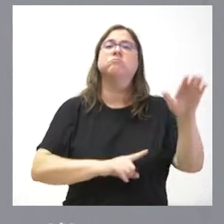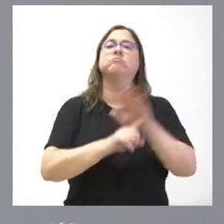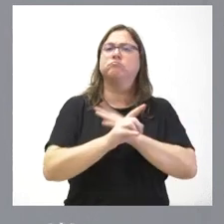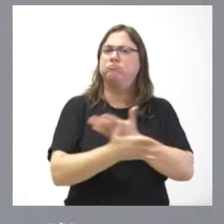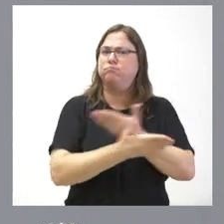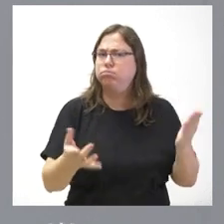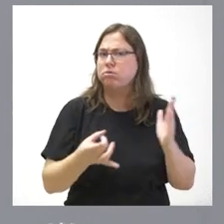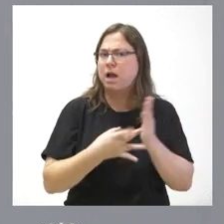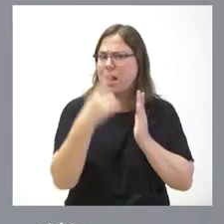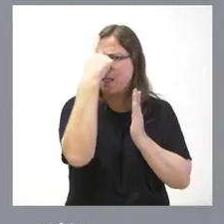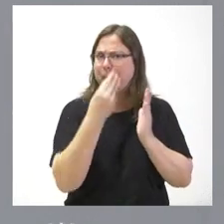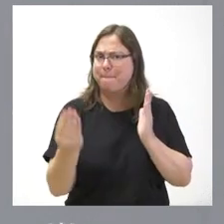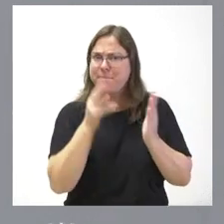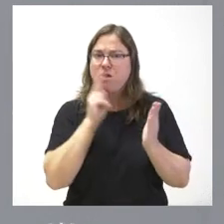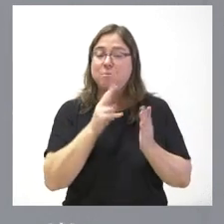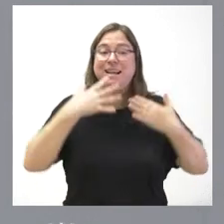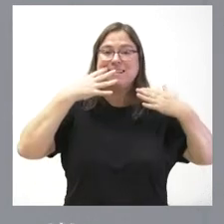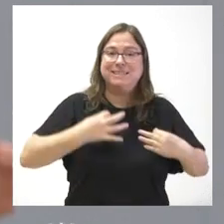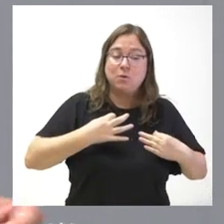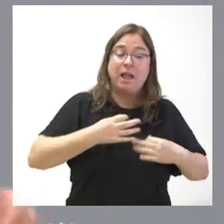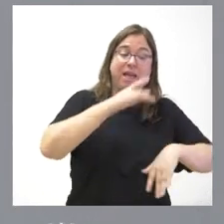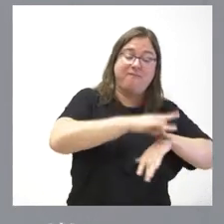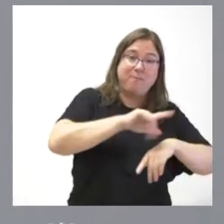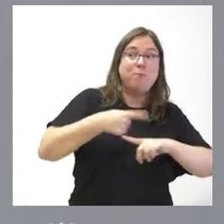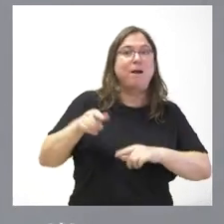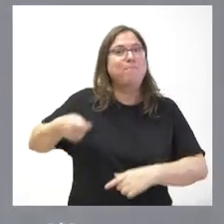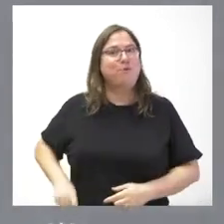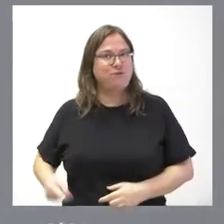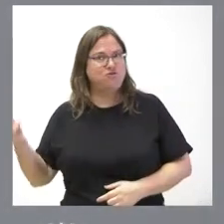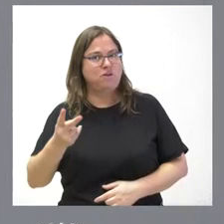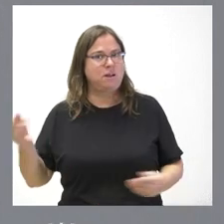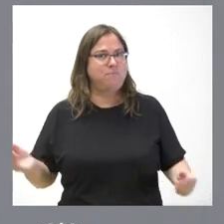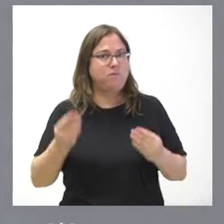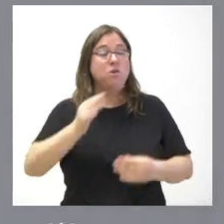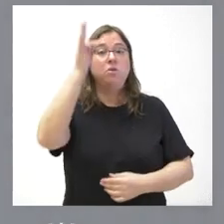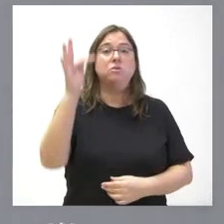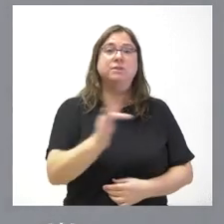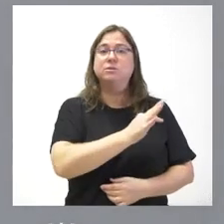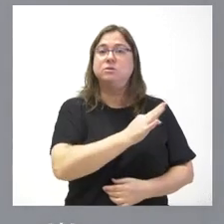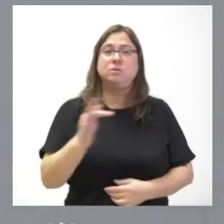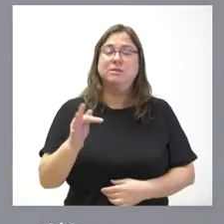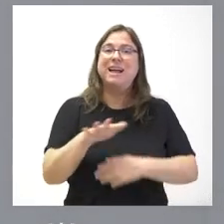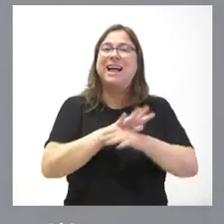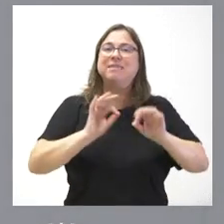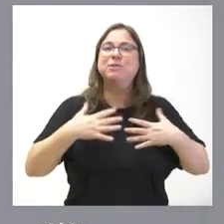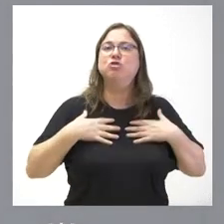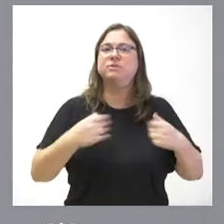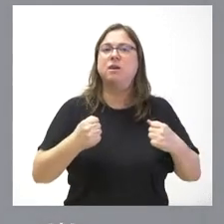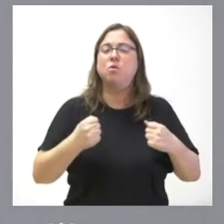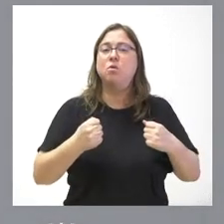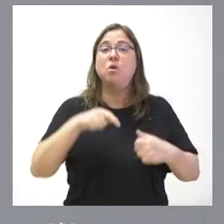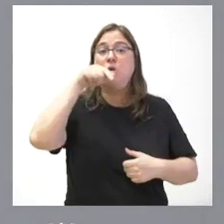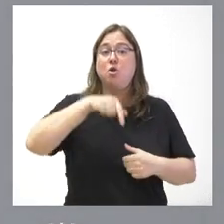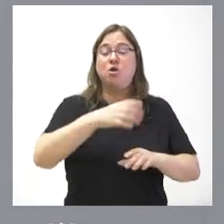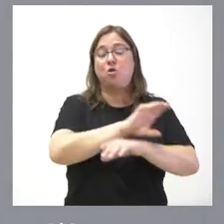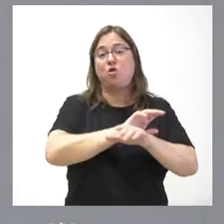calidad imagen y seguridad tanto de los pacientes como de Los profesionales en total por lo que respecta al ámbito de sanidad lo que traemos